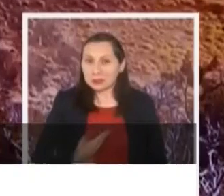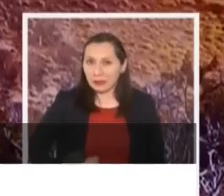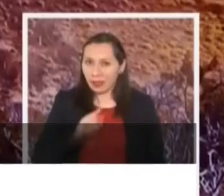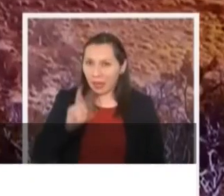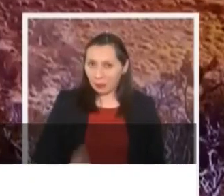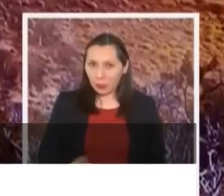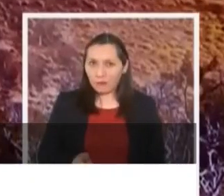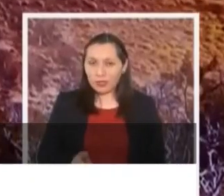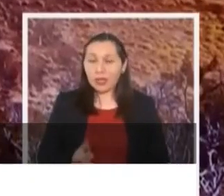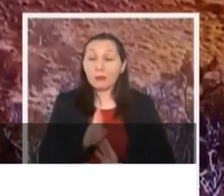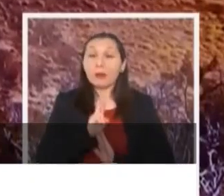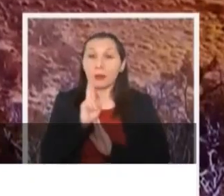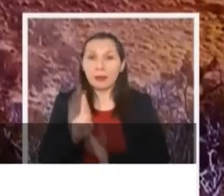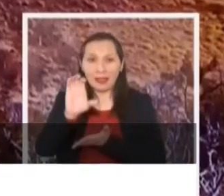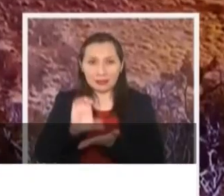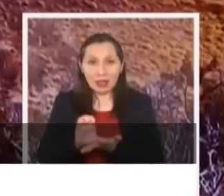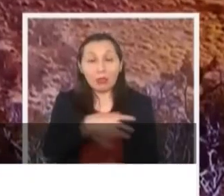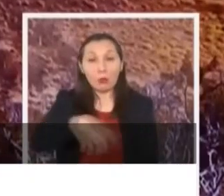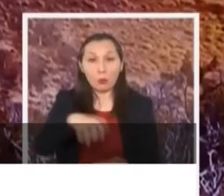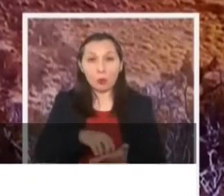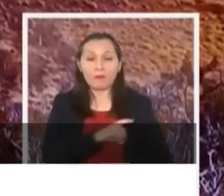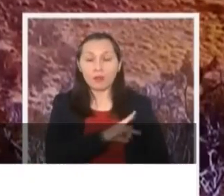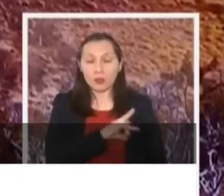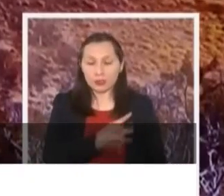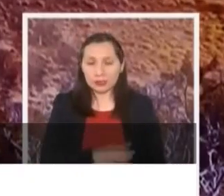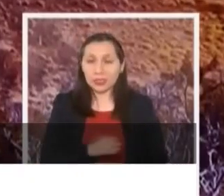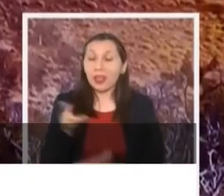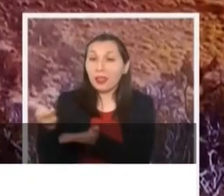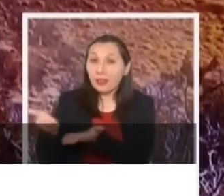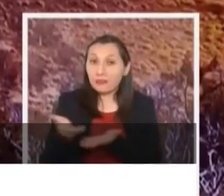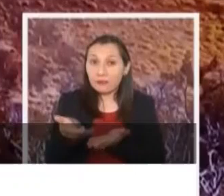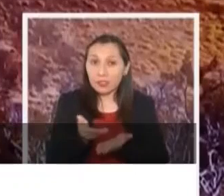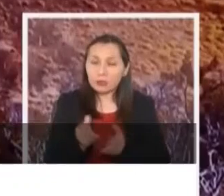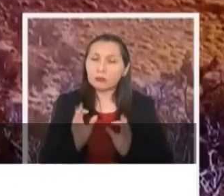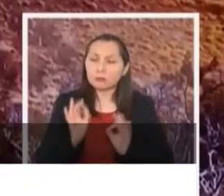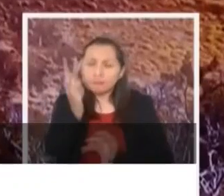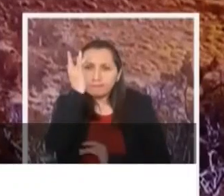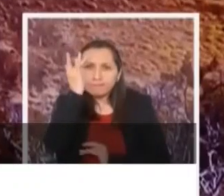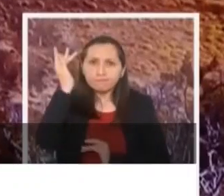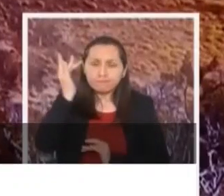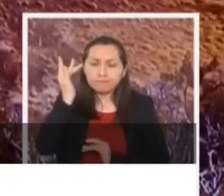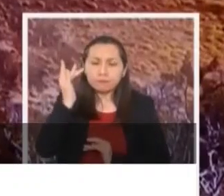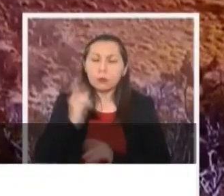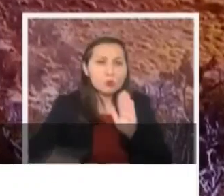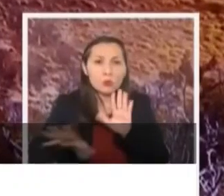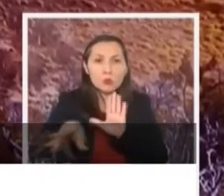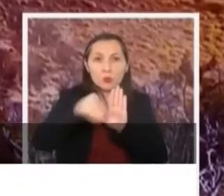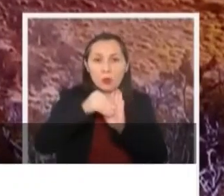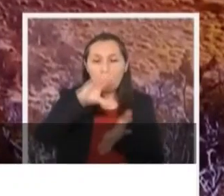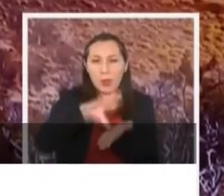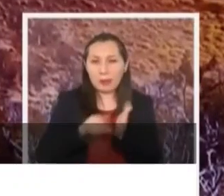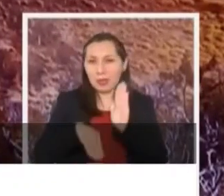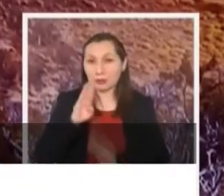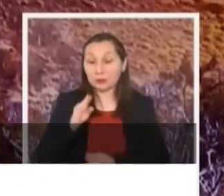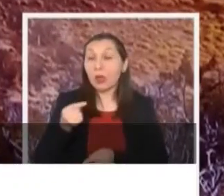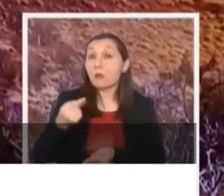las urnas 12 millones de los 15 millones de chilenos convocados, también marcadas por una alta tasa de votos nulos.